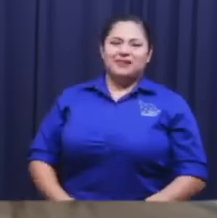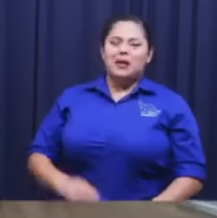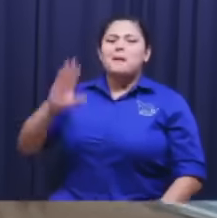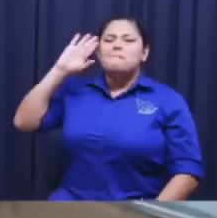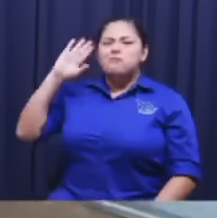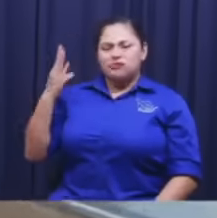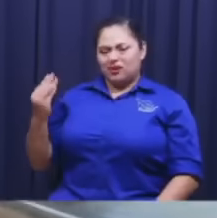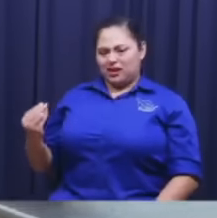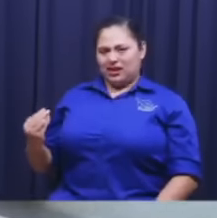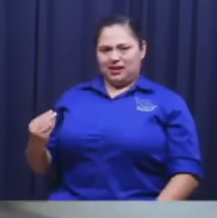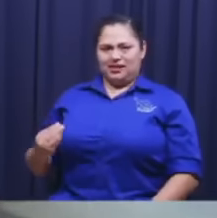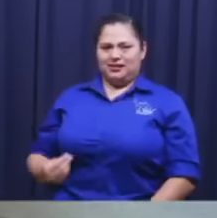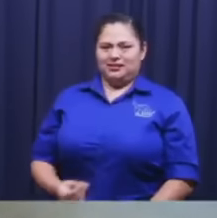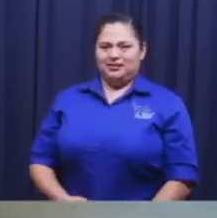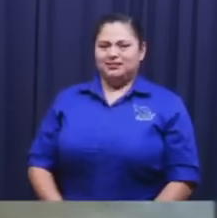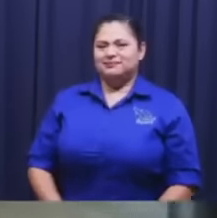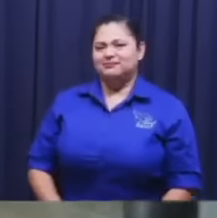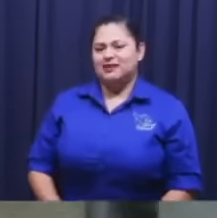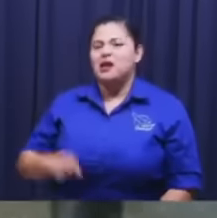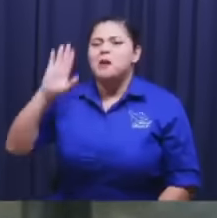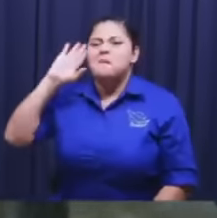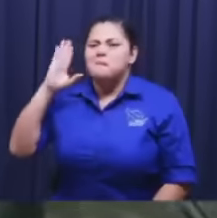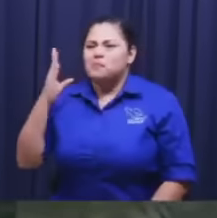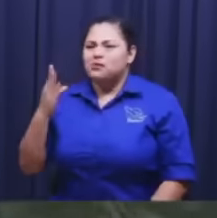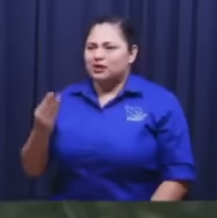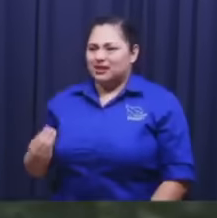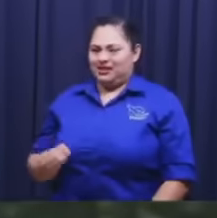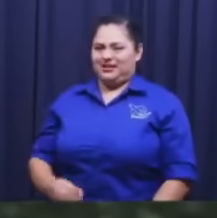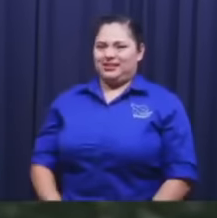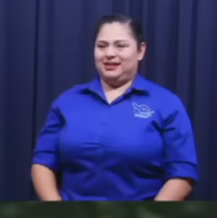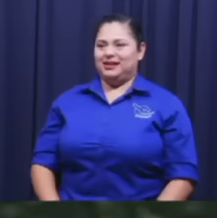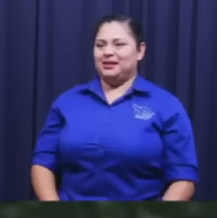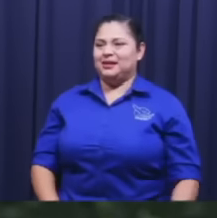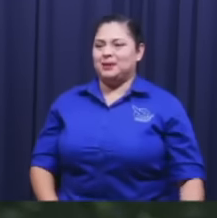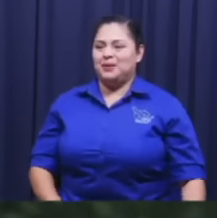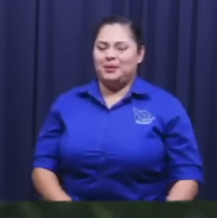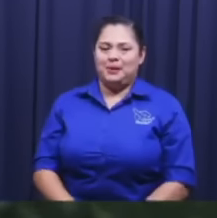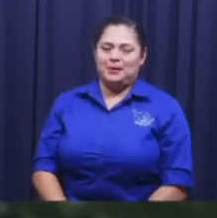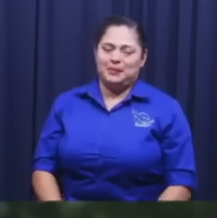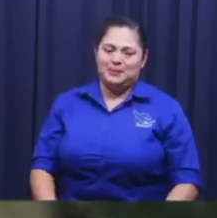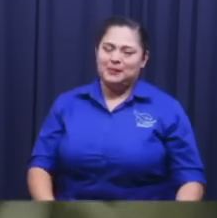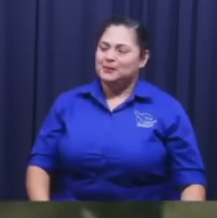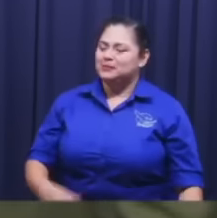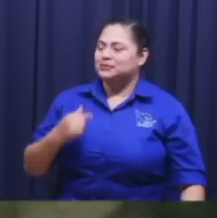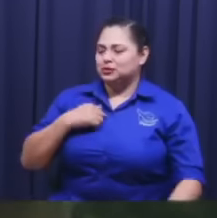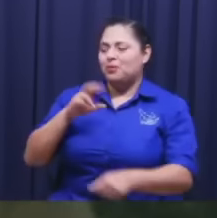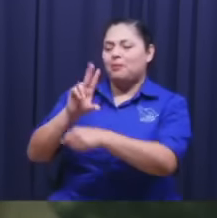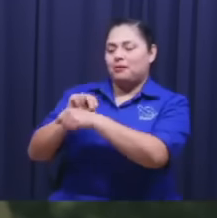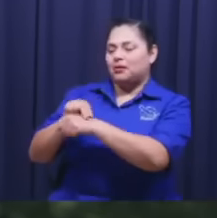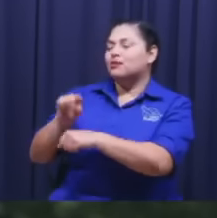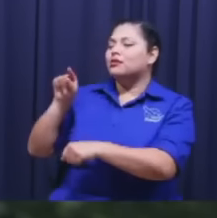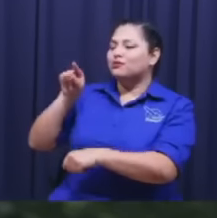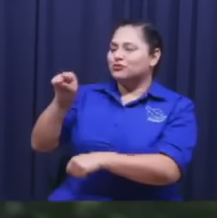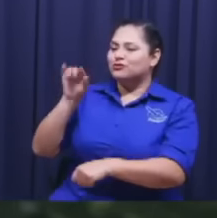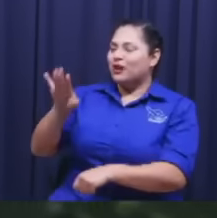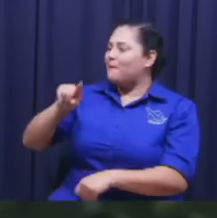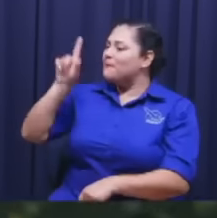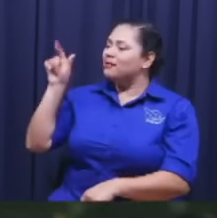Le doy permiso para que hable en el mensaje. Fíjese usted qué clase de predicador hace eso.